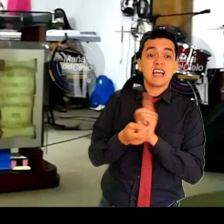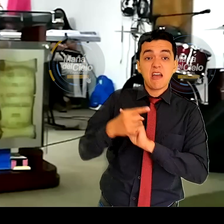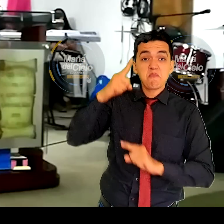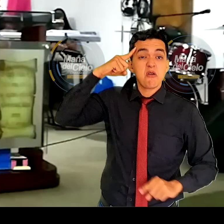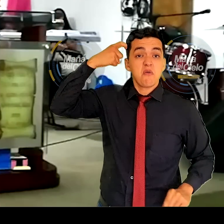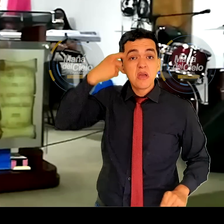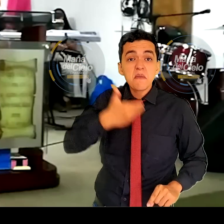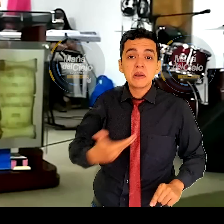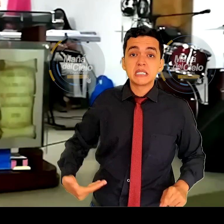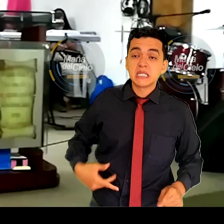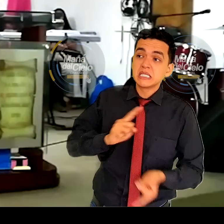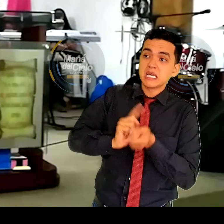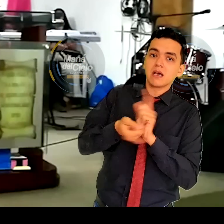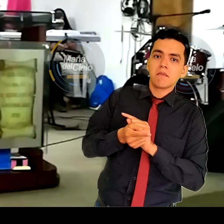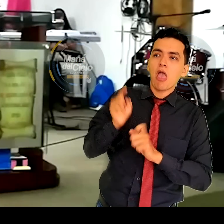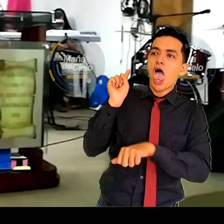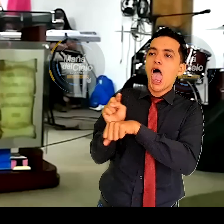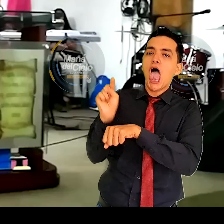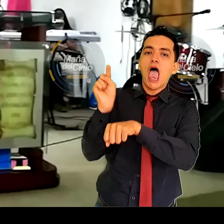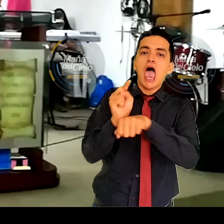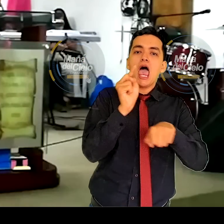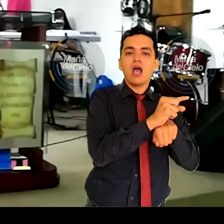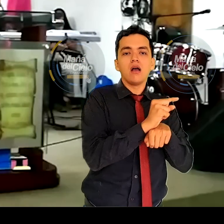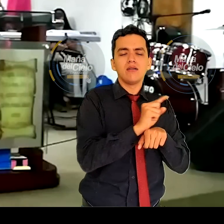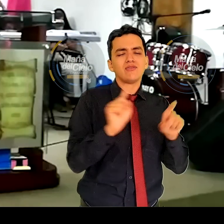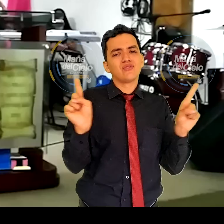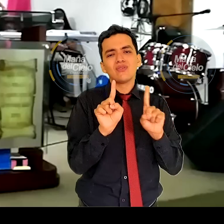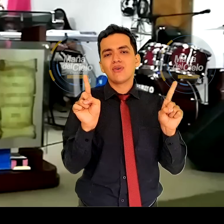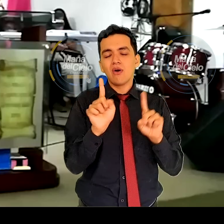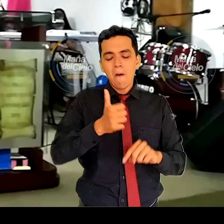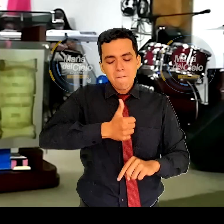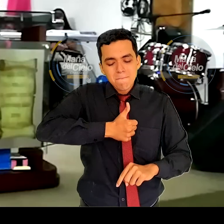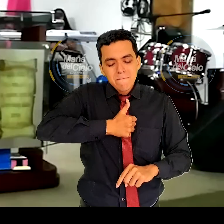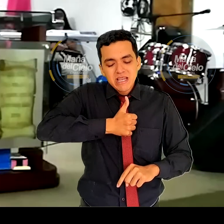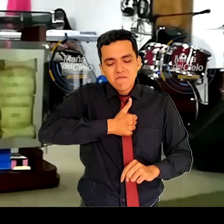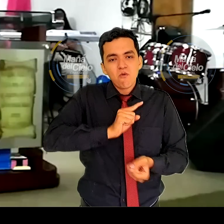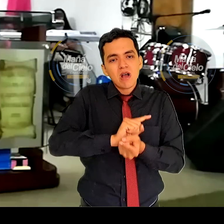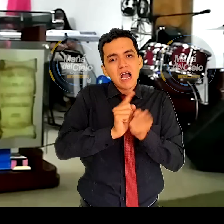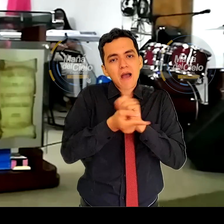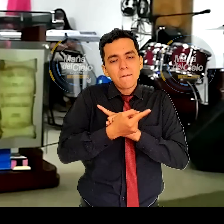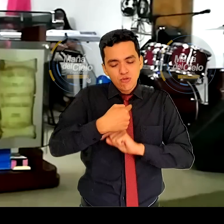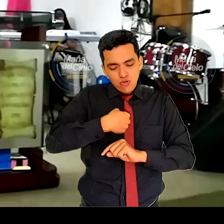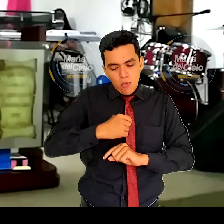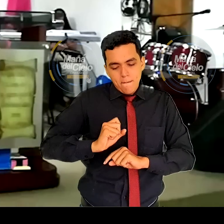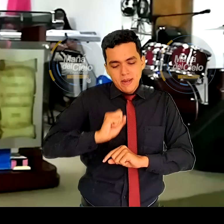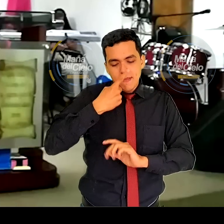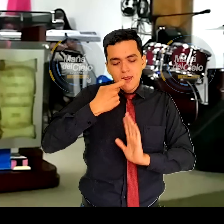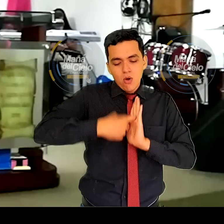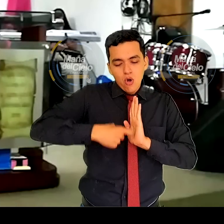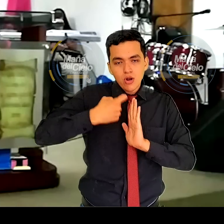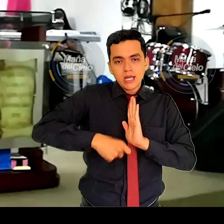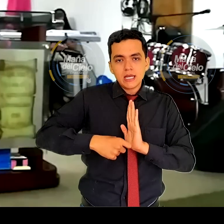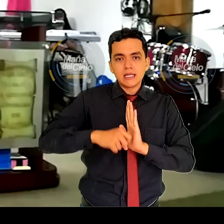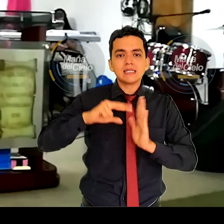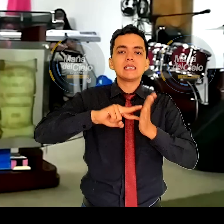que cambie. Pero qué bueno que en esta noche el Espíritu Santo nos revele que cuando yo cambio, mi contorno